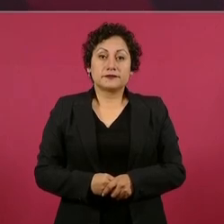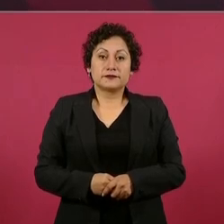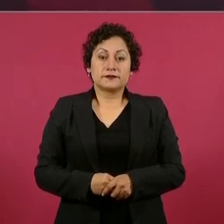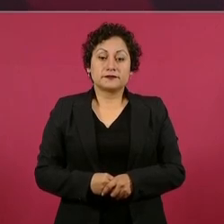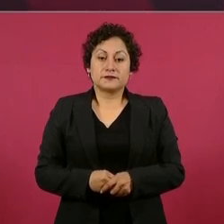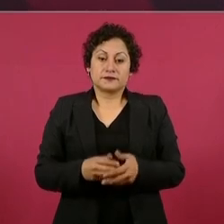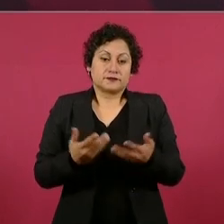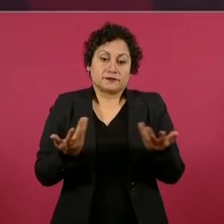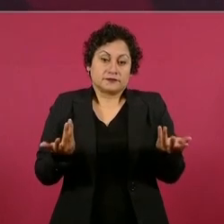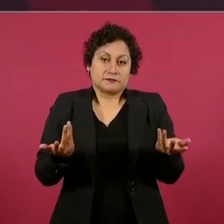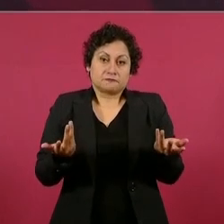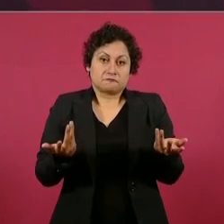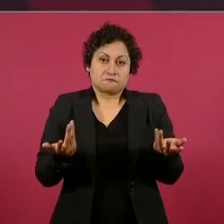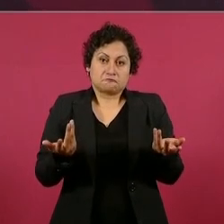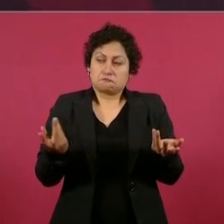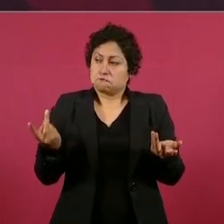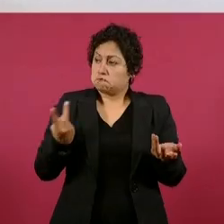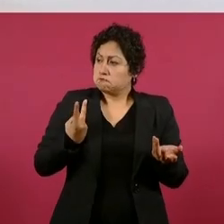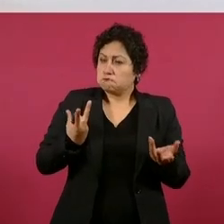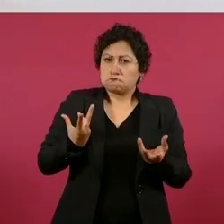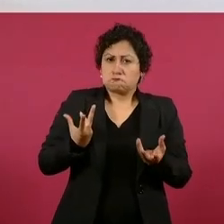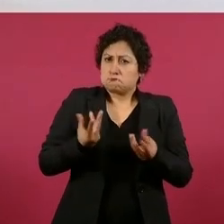vamos juntos.